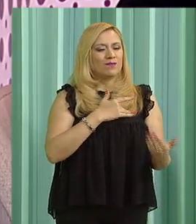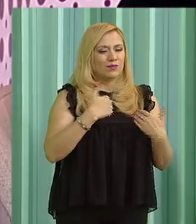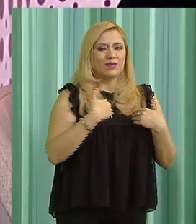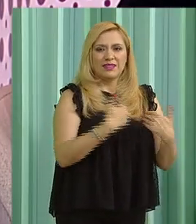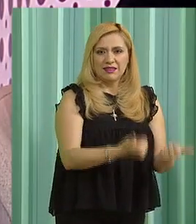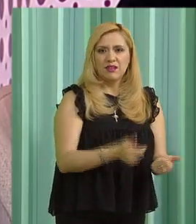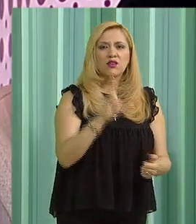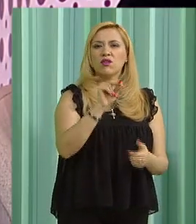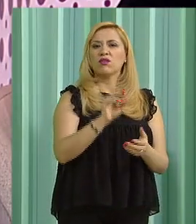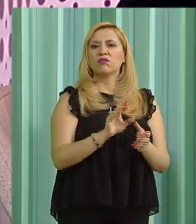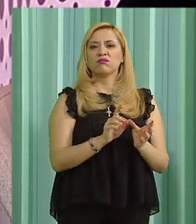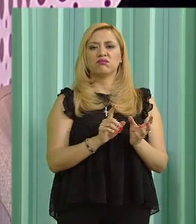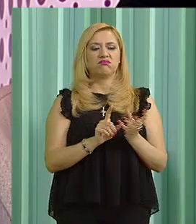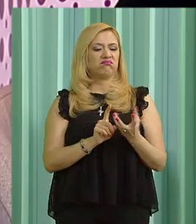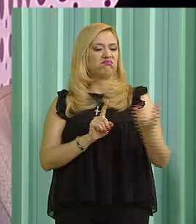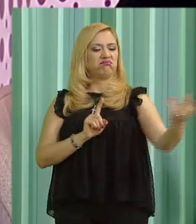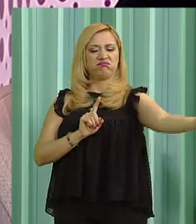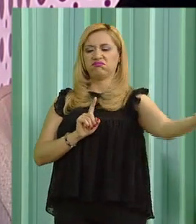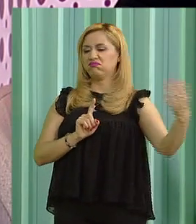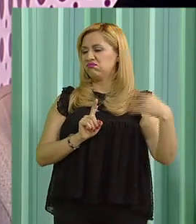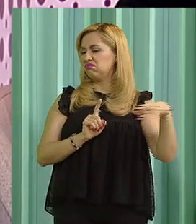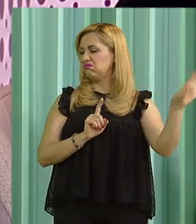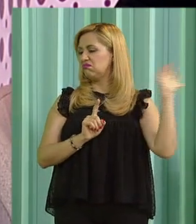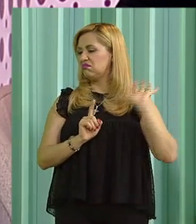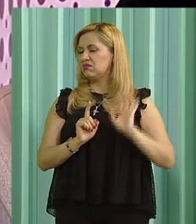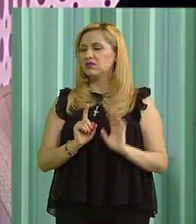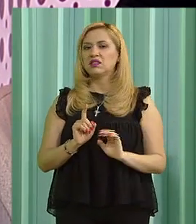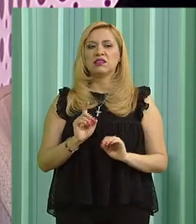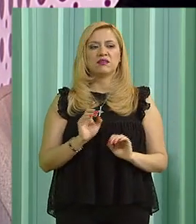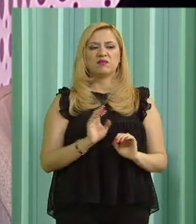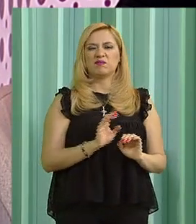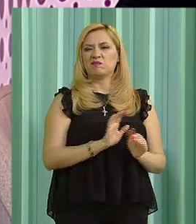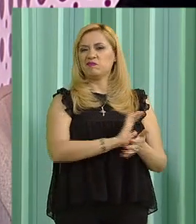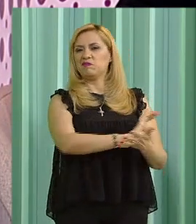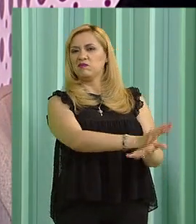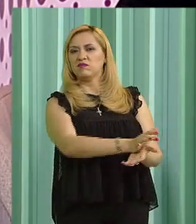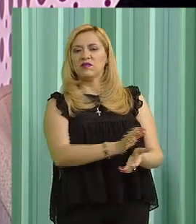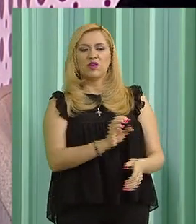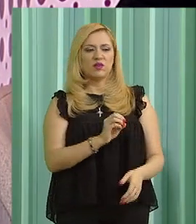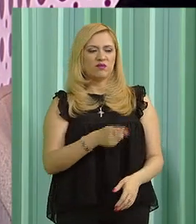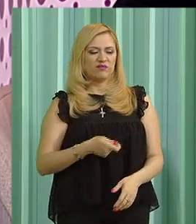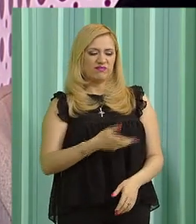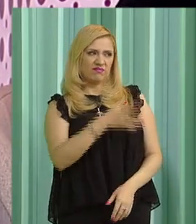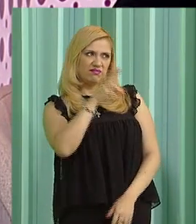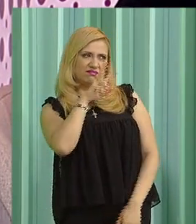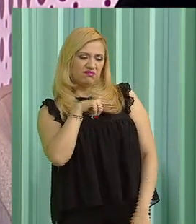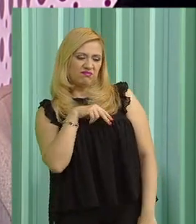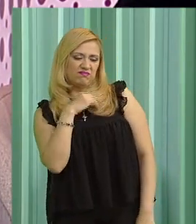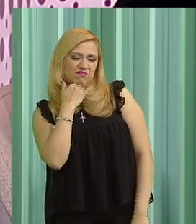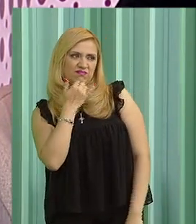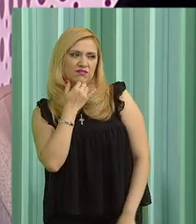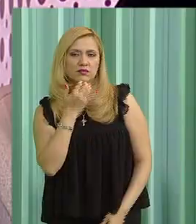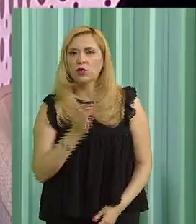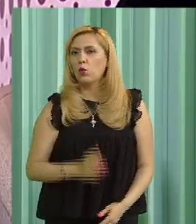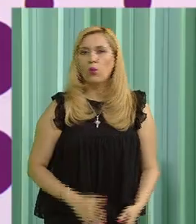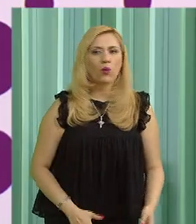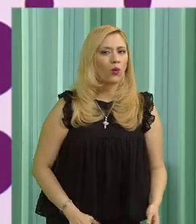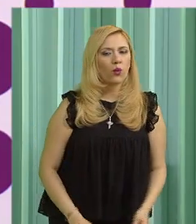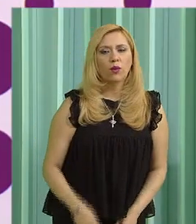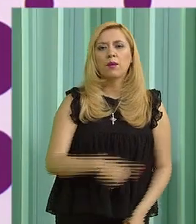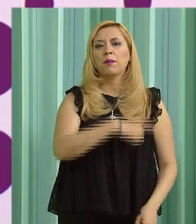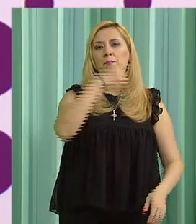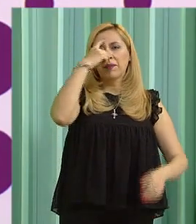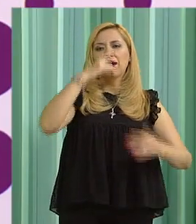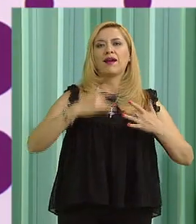segregarlos, sino por el contrario, tratar de contribuir a que puedan encontrar un poco de estabilidad y un poco de